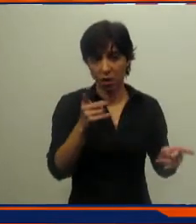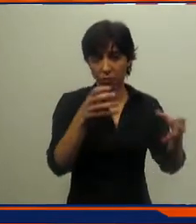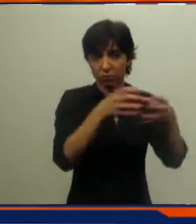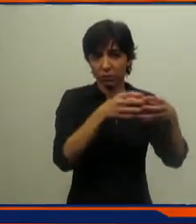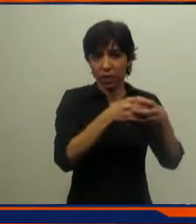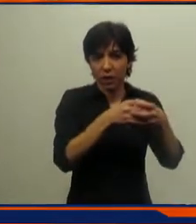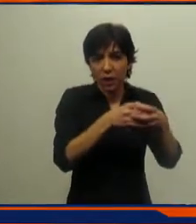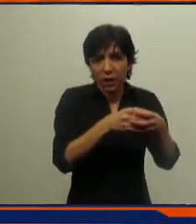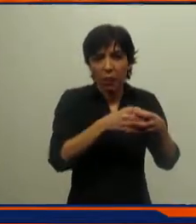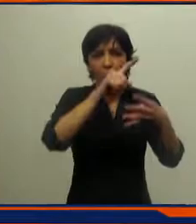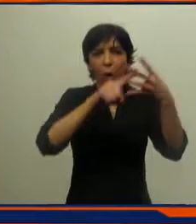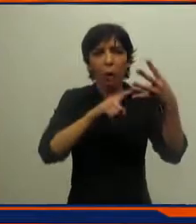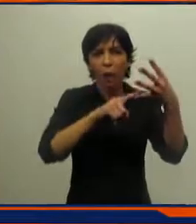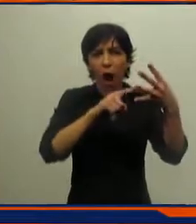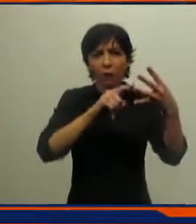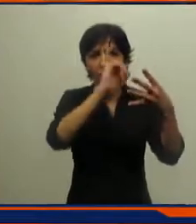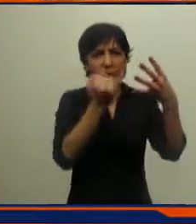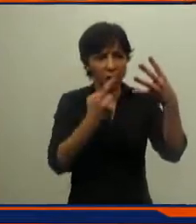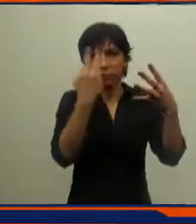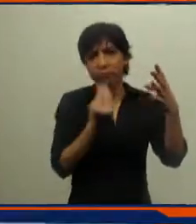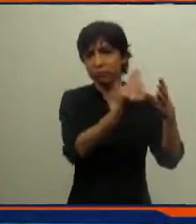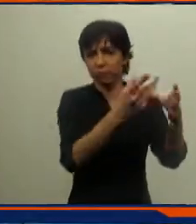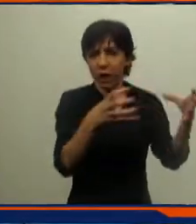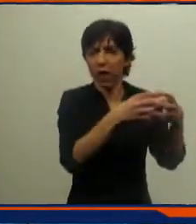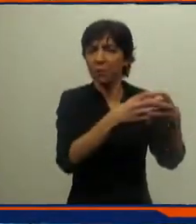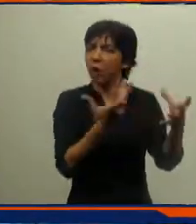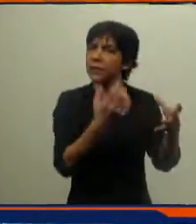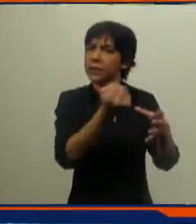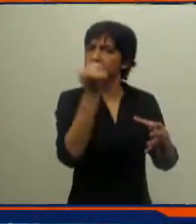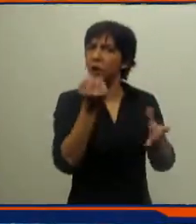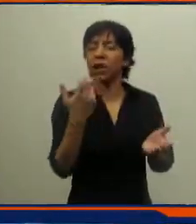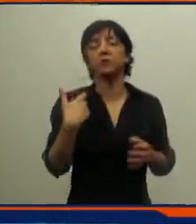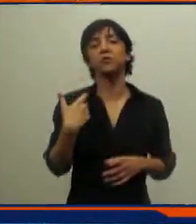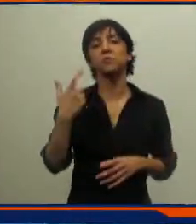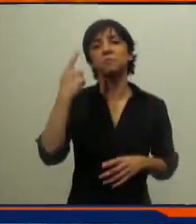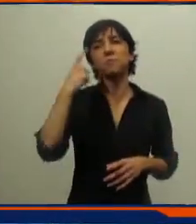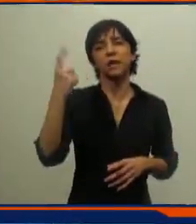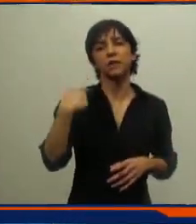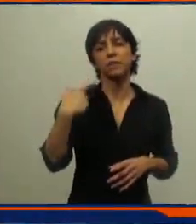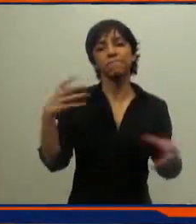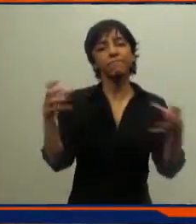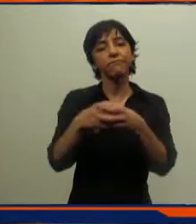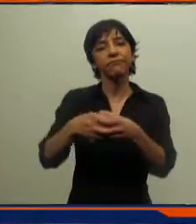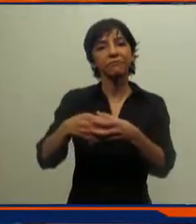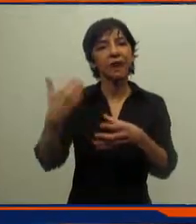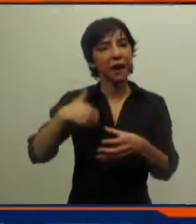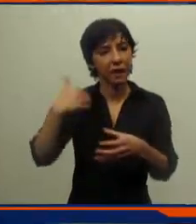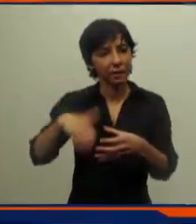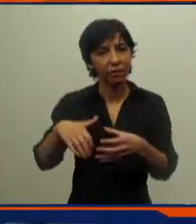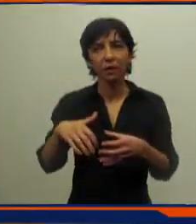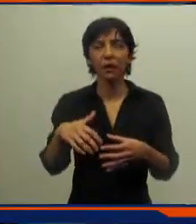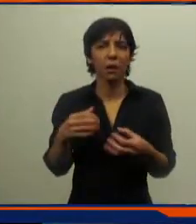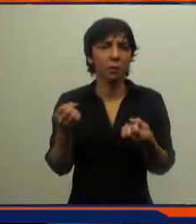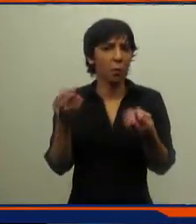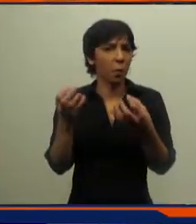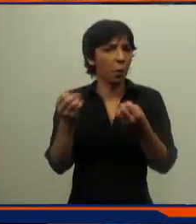partido durísimo. A mí me gustó la Argentina, hizo, yo creo, un mundial